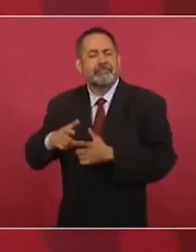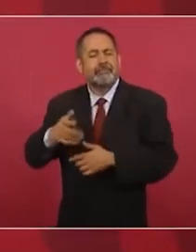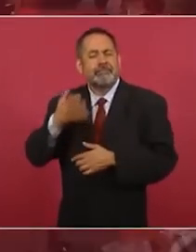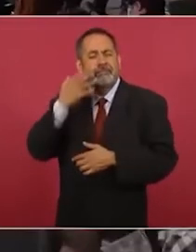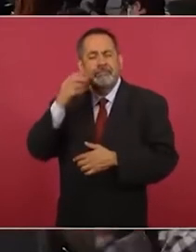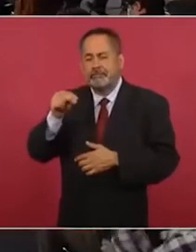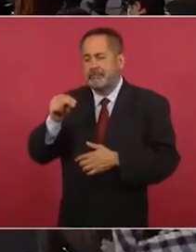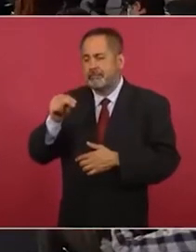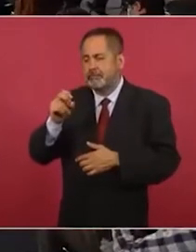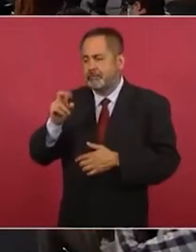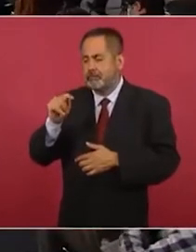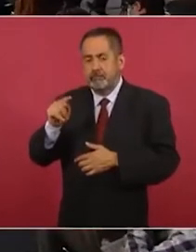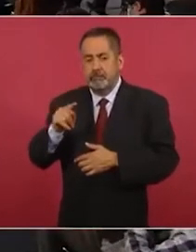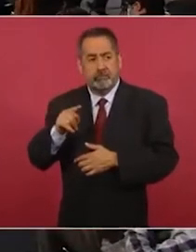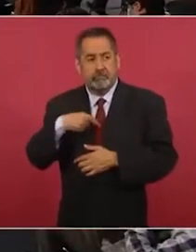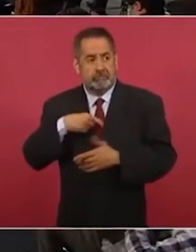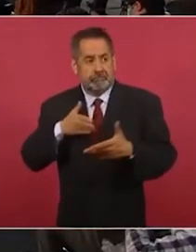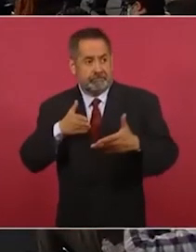yo no crucé